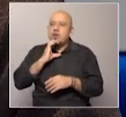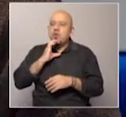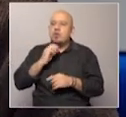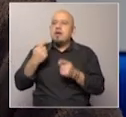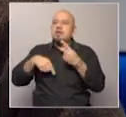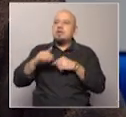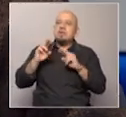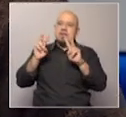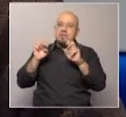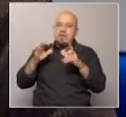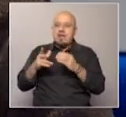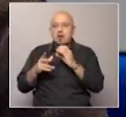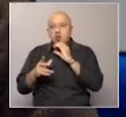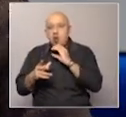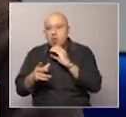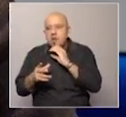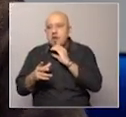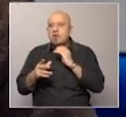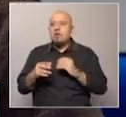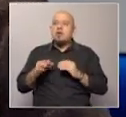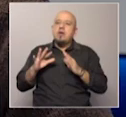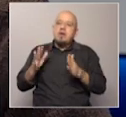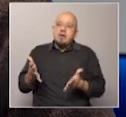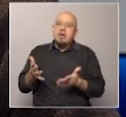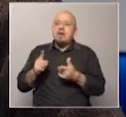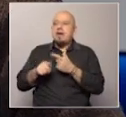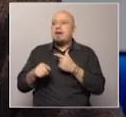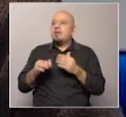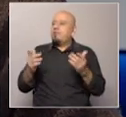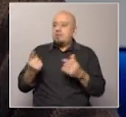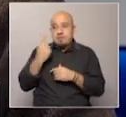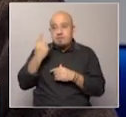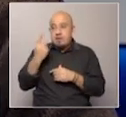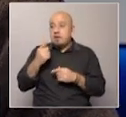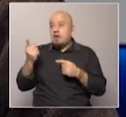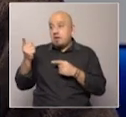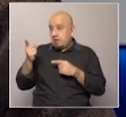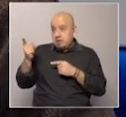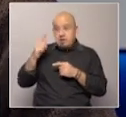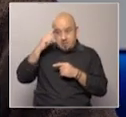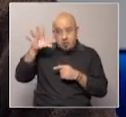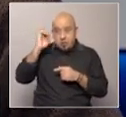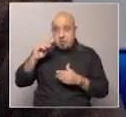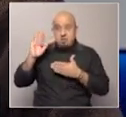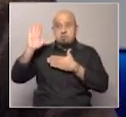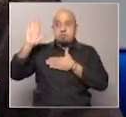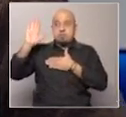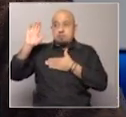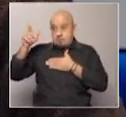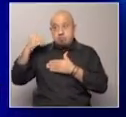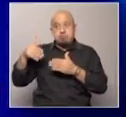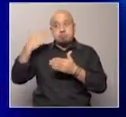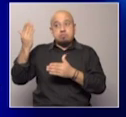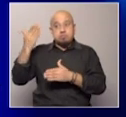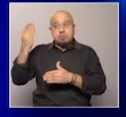paródica la cuestión más económica era era lo principal a él también se le fue de las manos pero